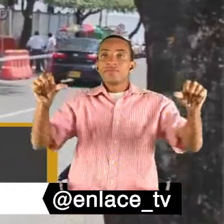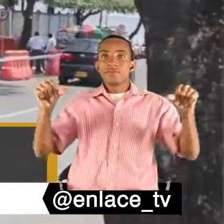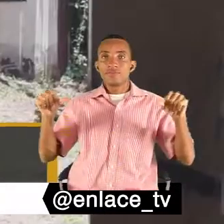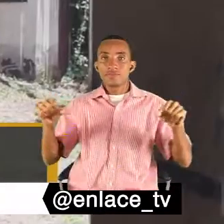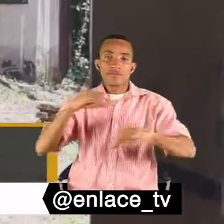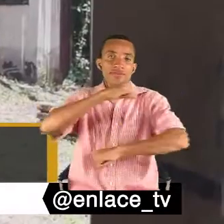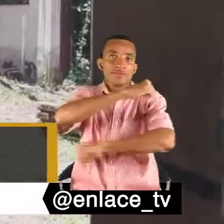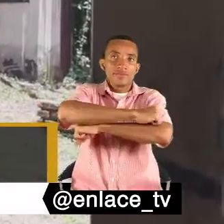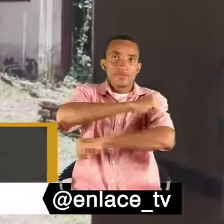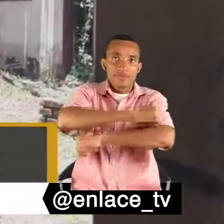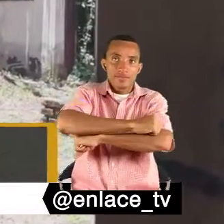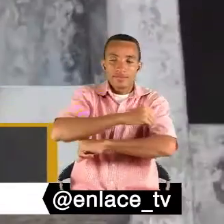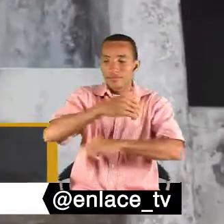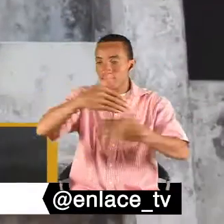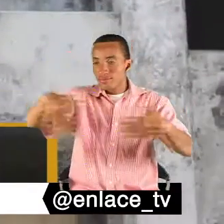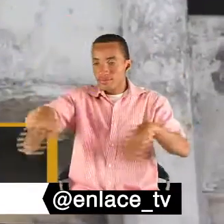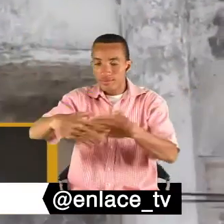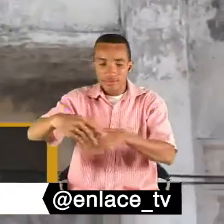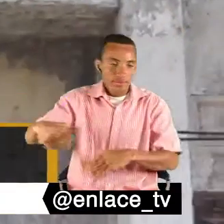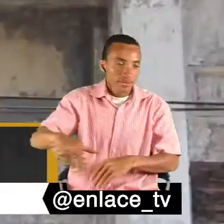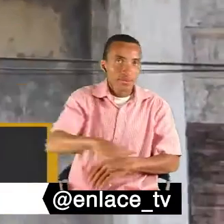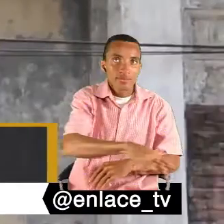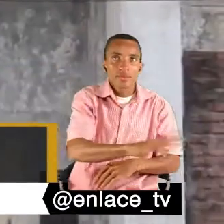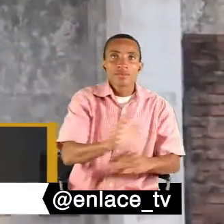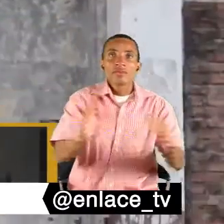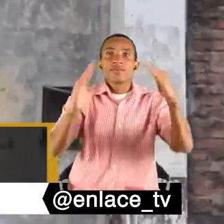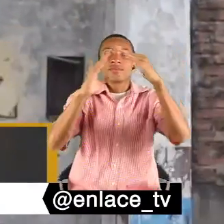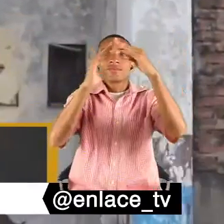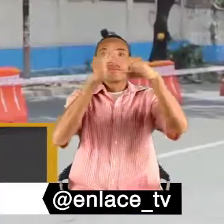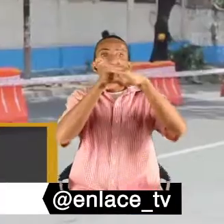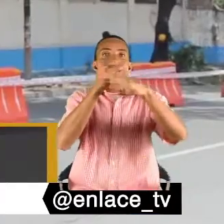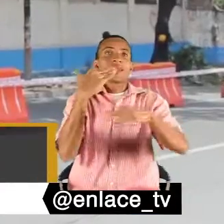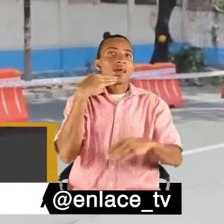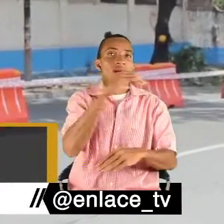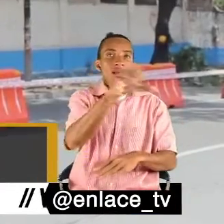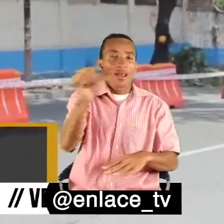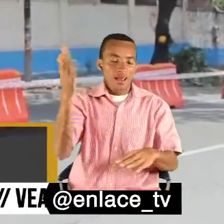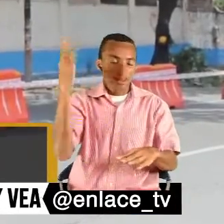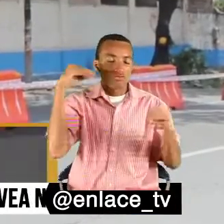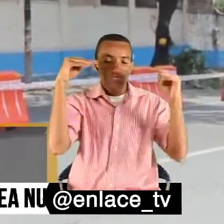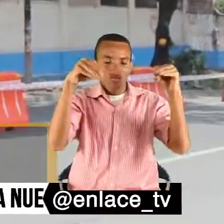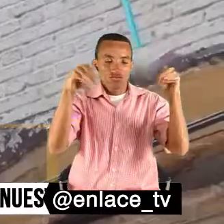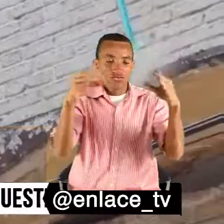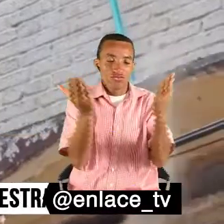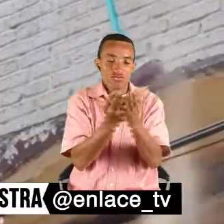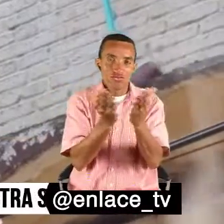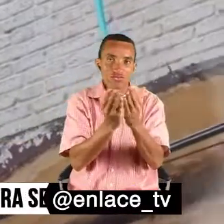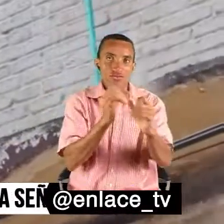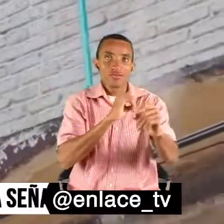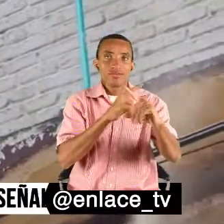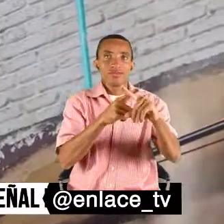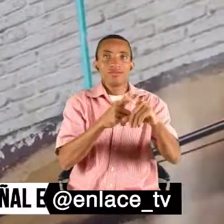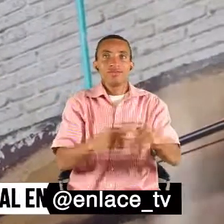zonas comunes y capilla guardan historias de miles de mujeres que fueron formadas en esta institución educativa.